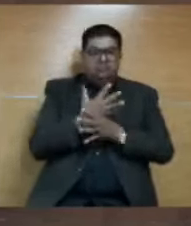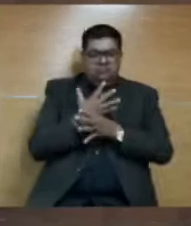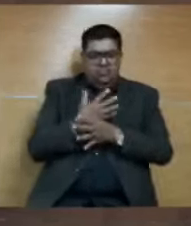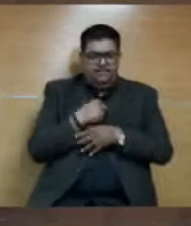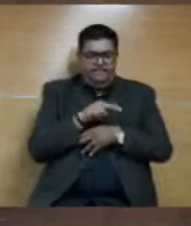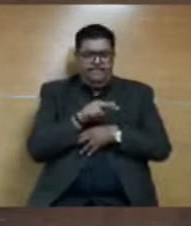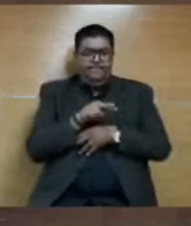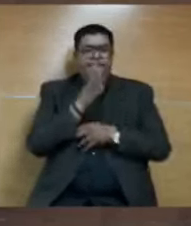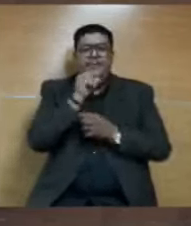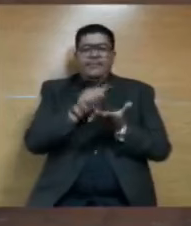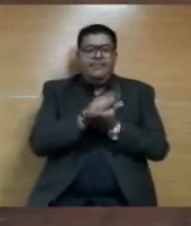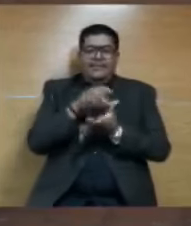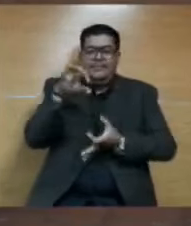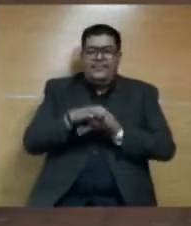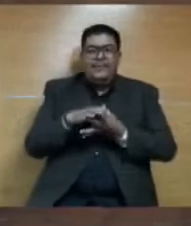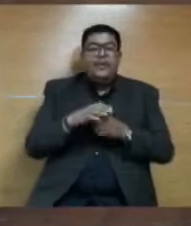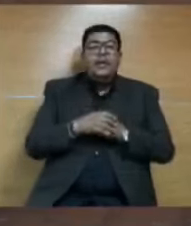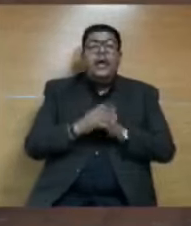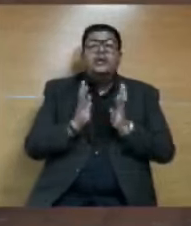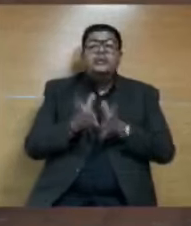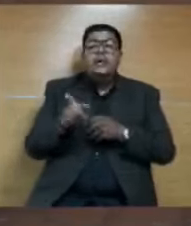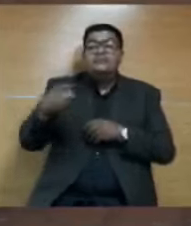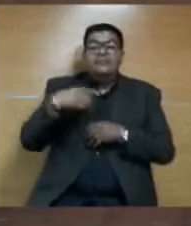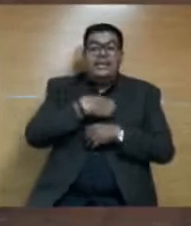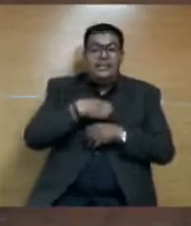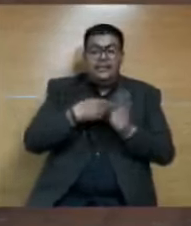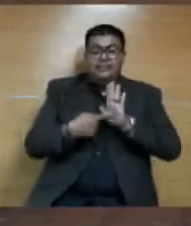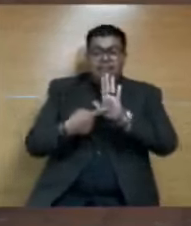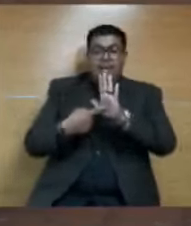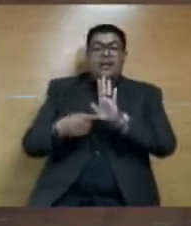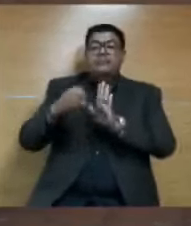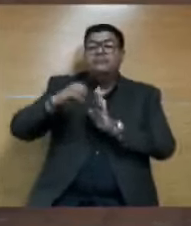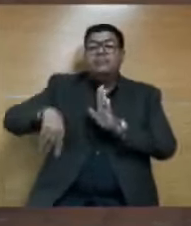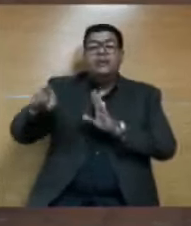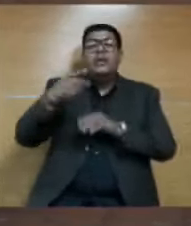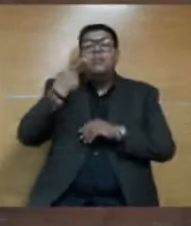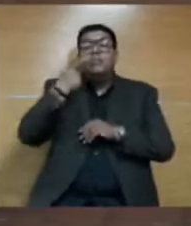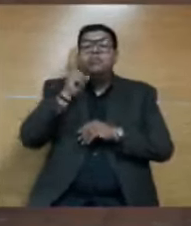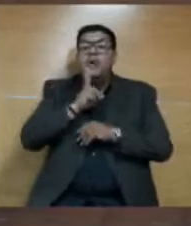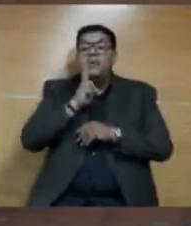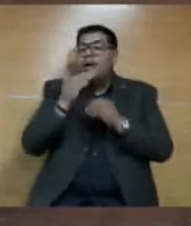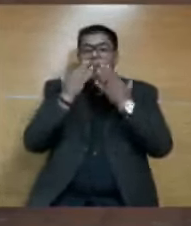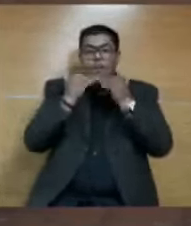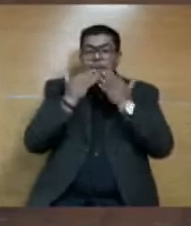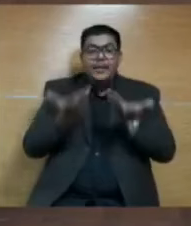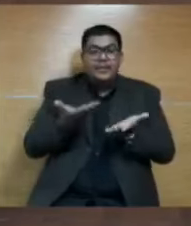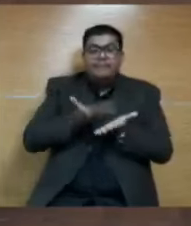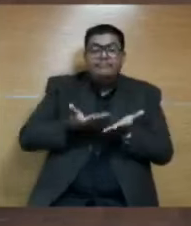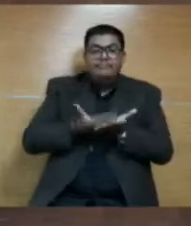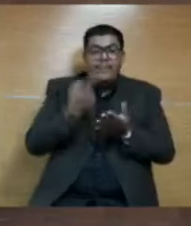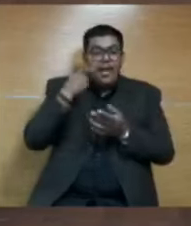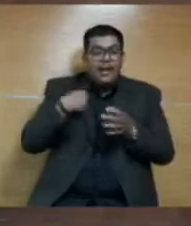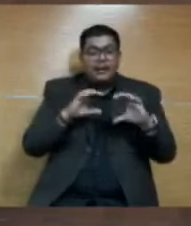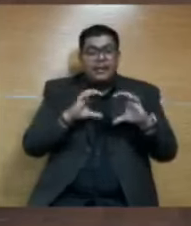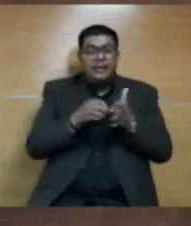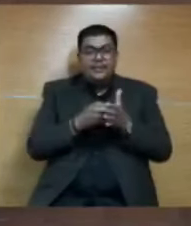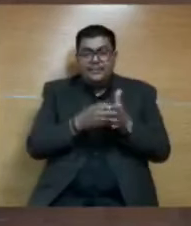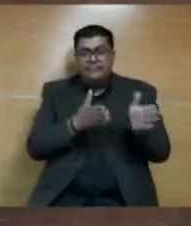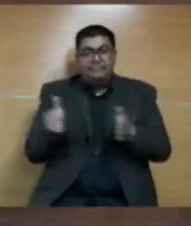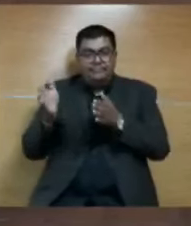califica como inoperante, pues en la respuesta a los agravios previos se desestimó que se hubiera demostrado alguna vulneración a la cadena de